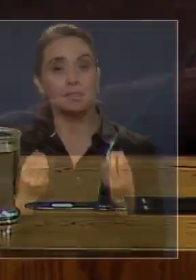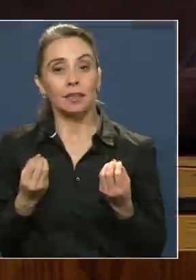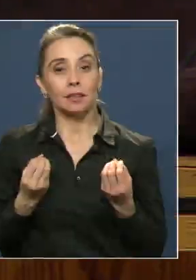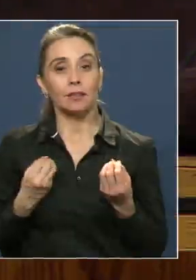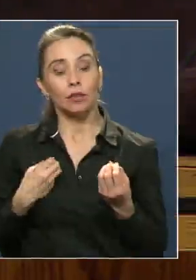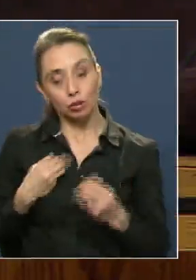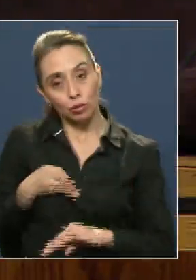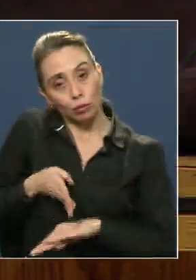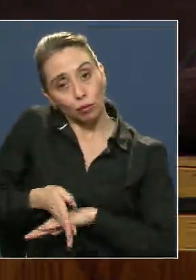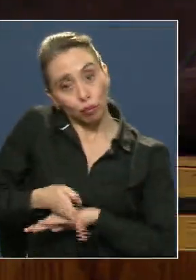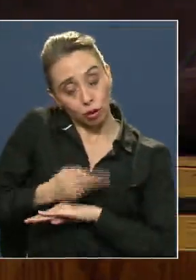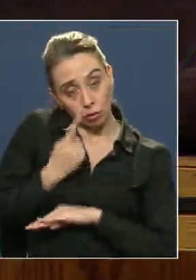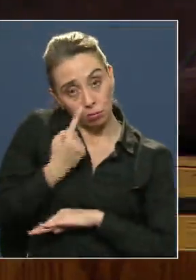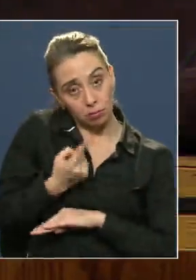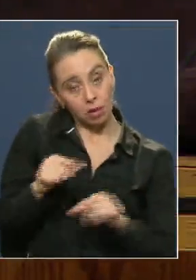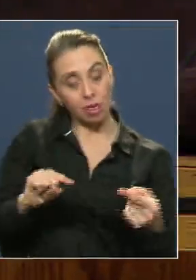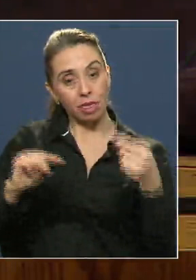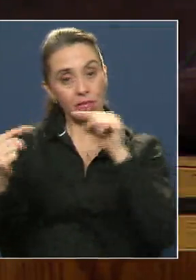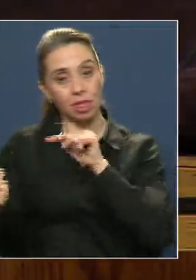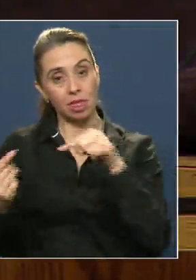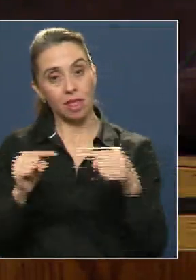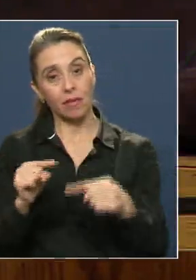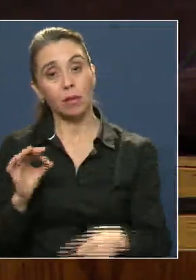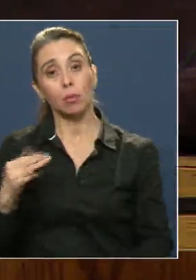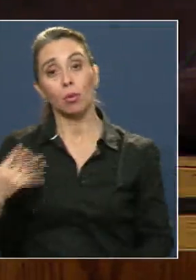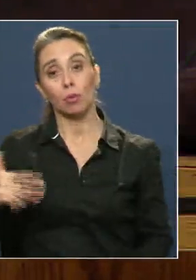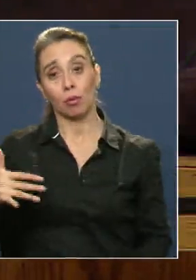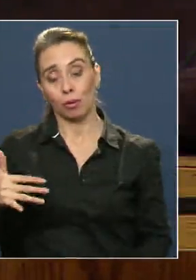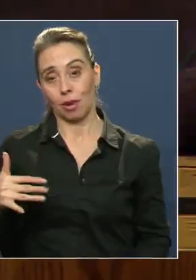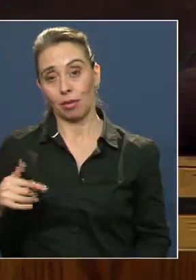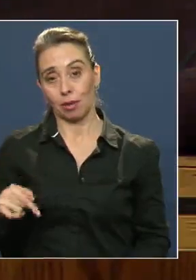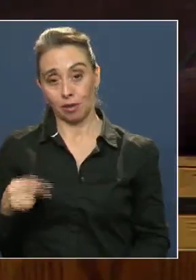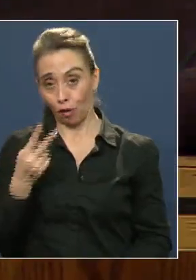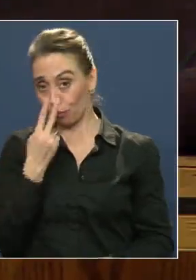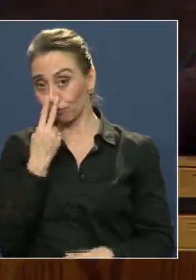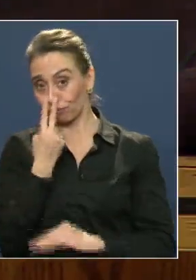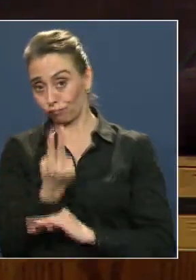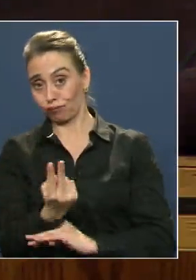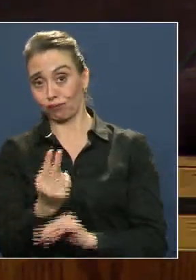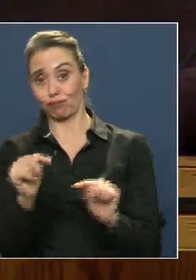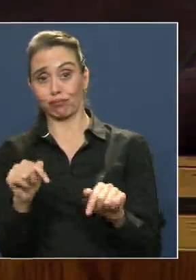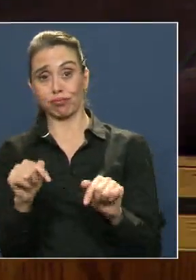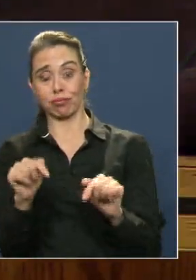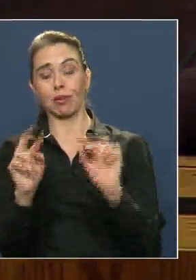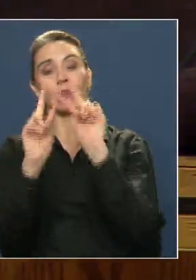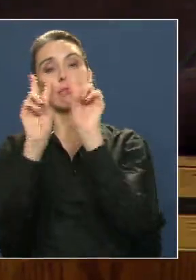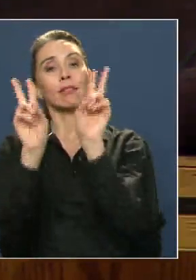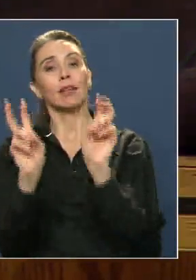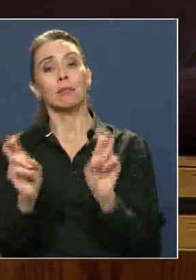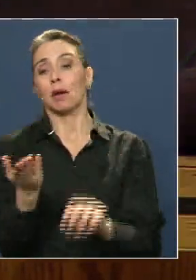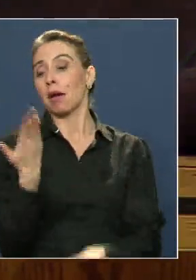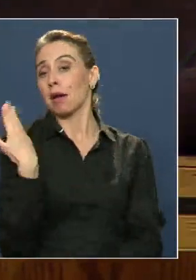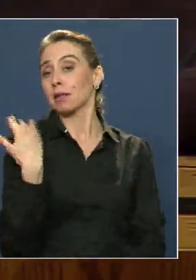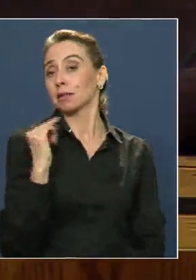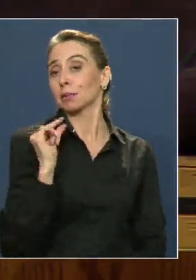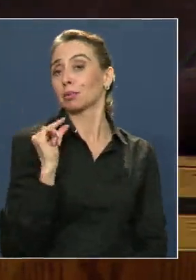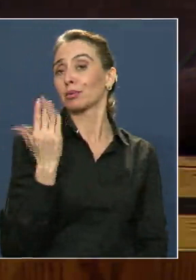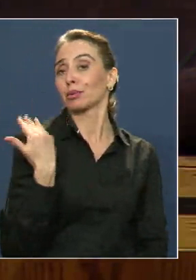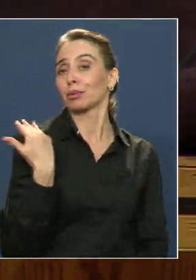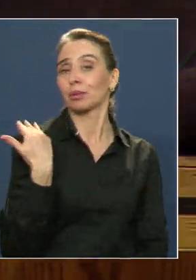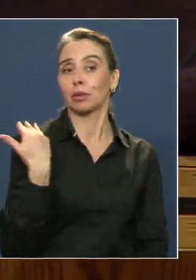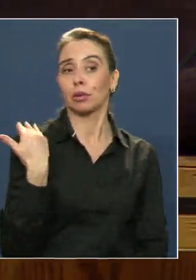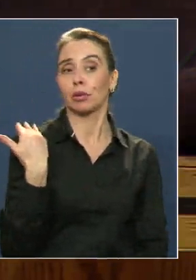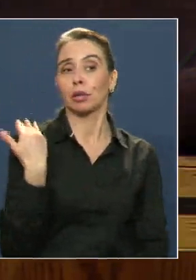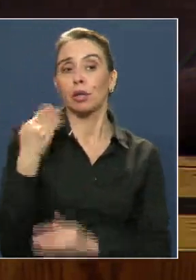asistir a un debate tan importante como el que estamos viendo hoy día en una materia que hasta hace poco